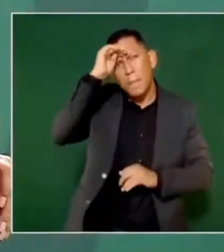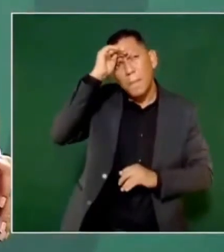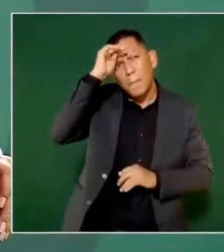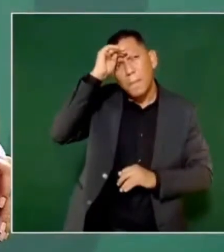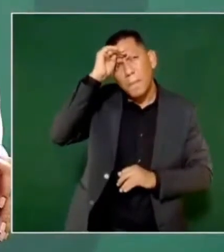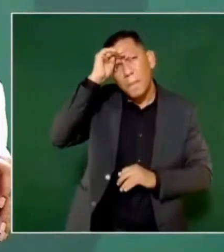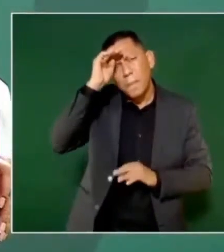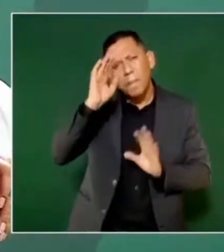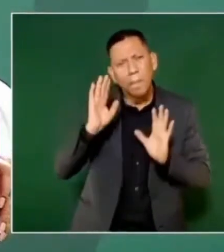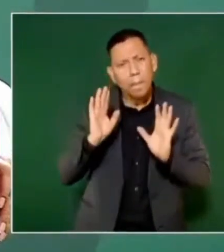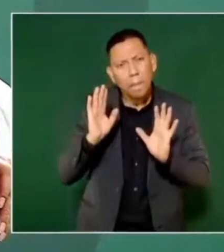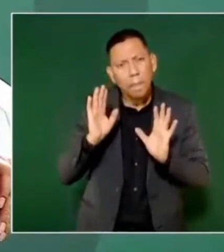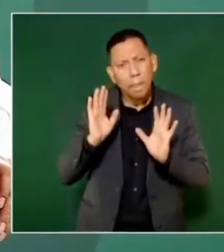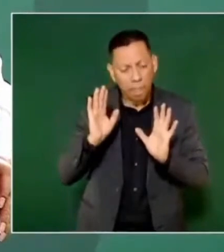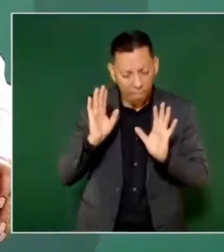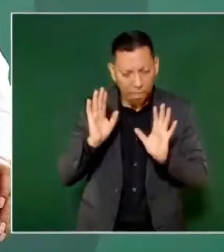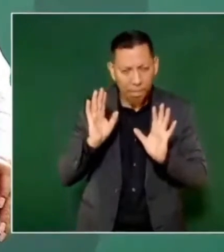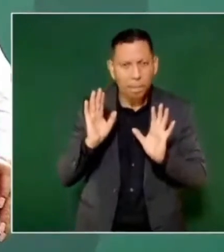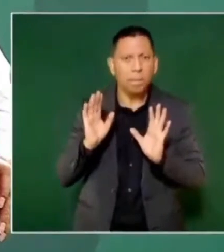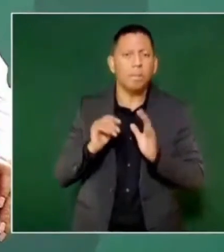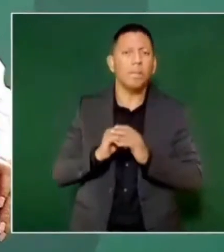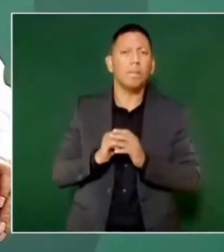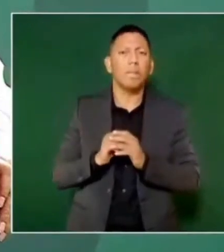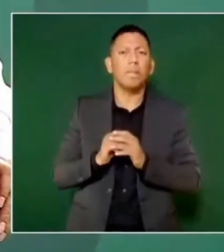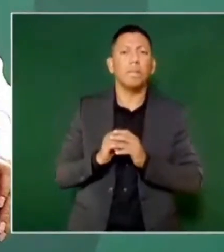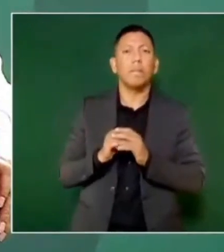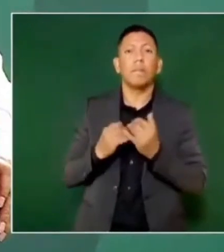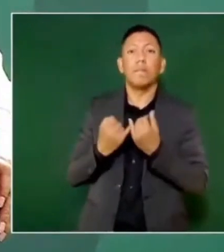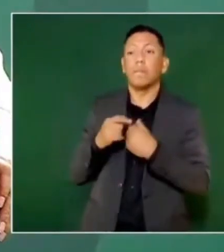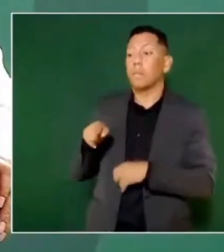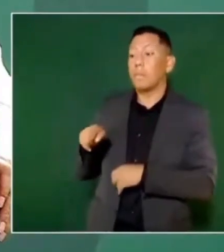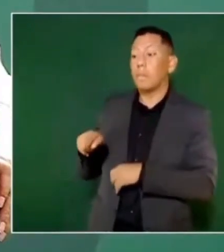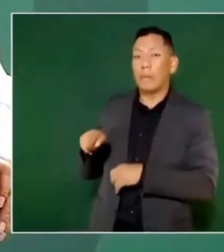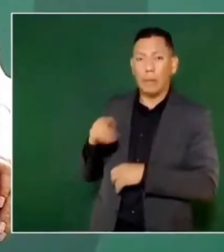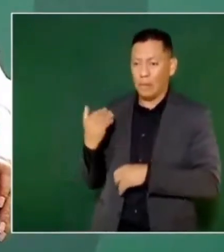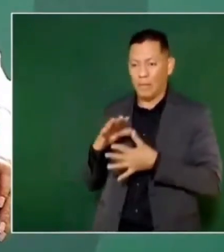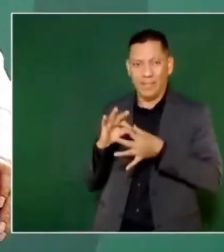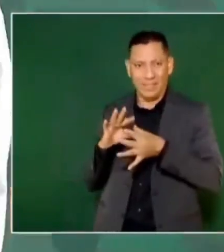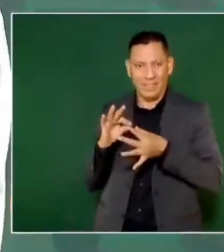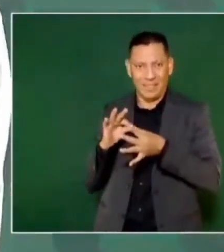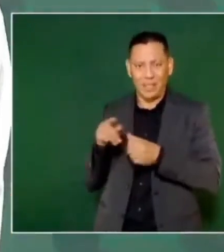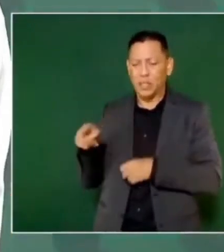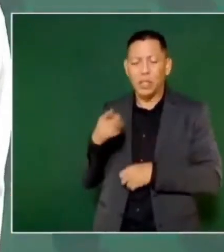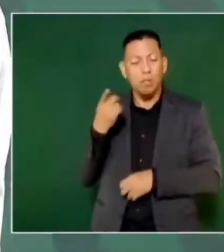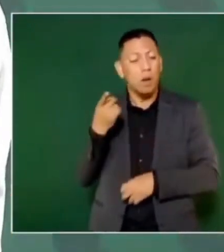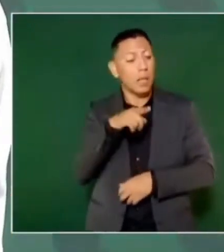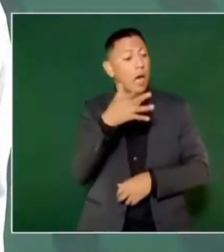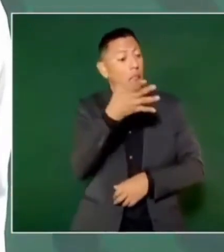Y así como este tribunal que pide 10 días, cuando